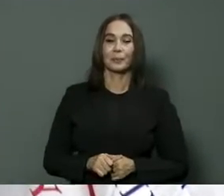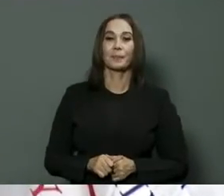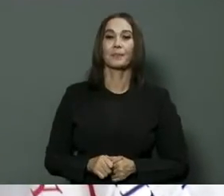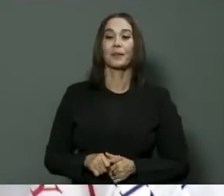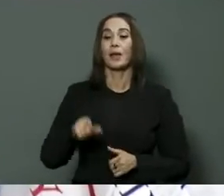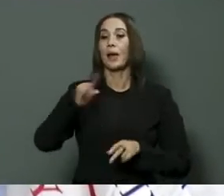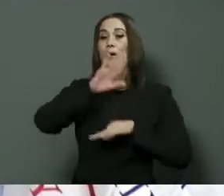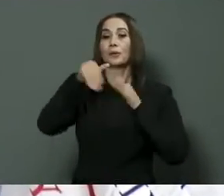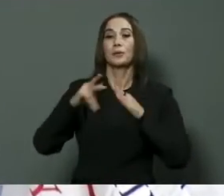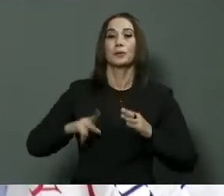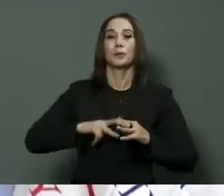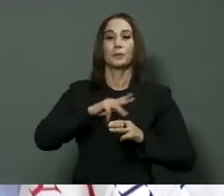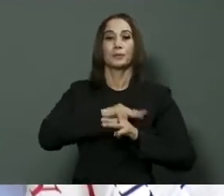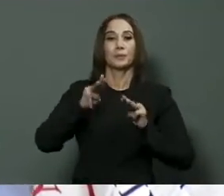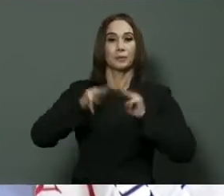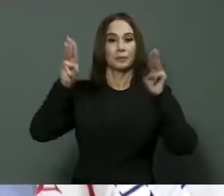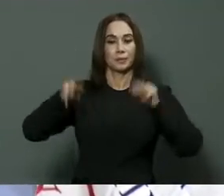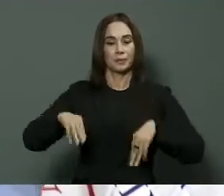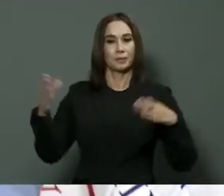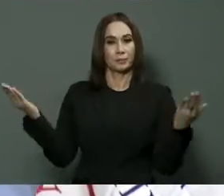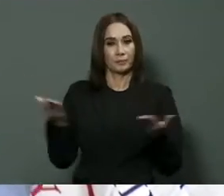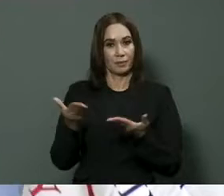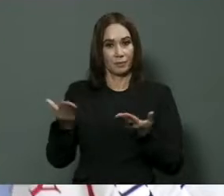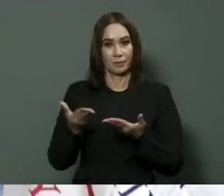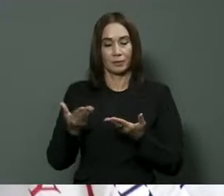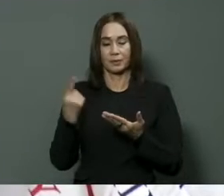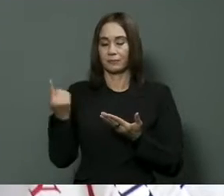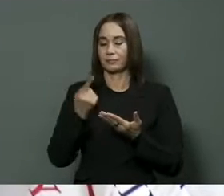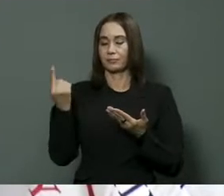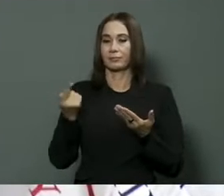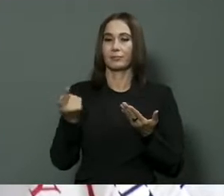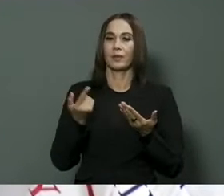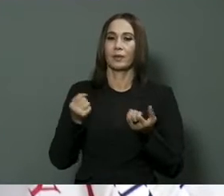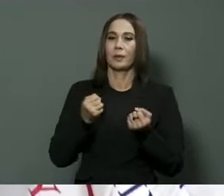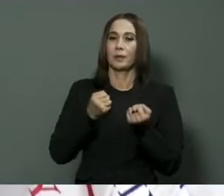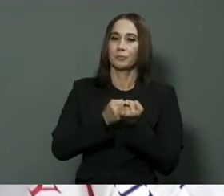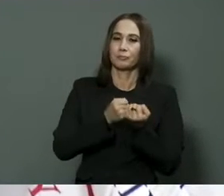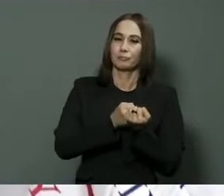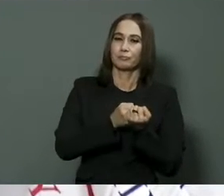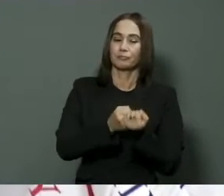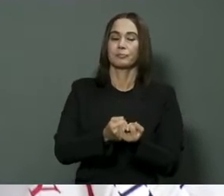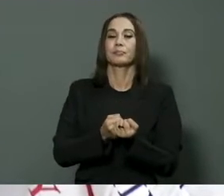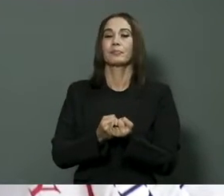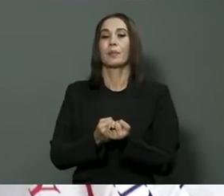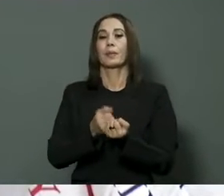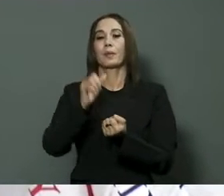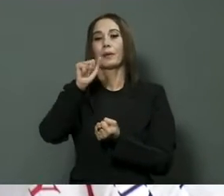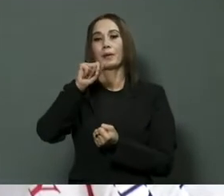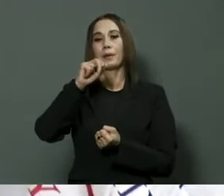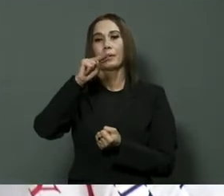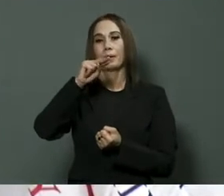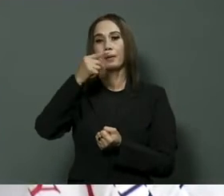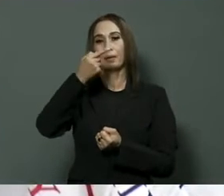A los viceministros que nos acompañan, que nos han acompañado siempre en estos esfuerzos, Ángel Ajaque,